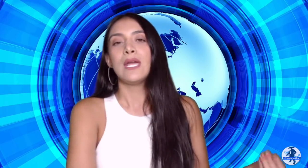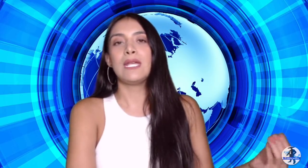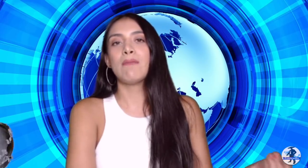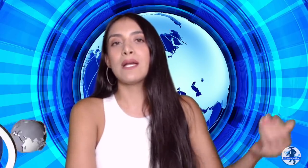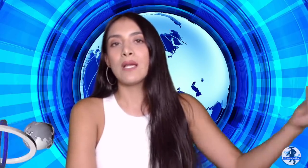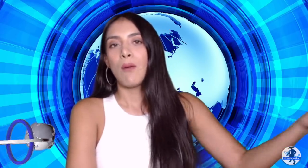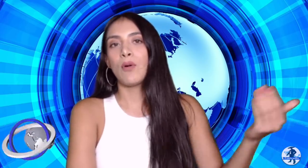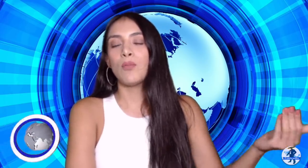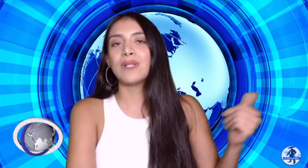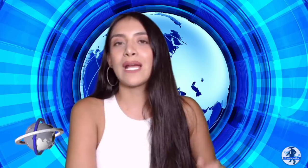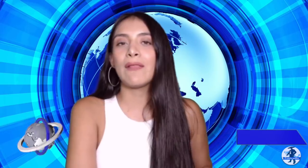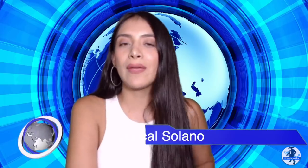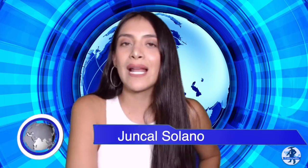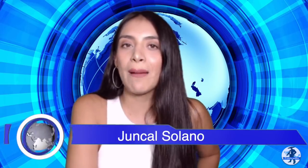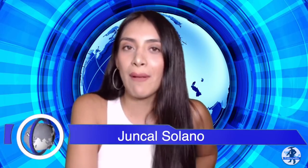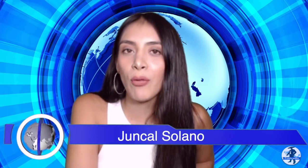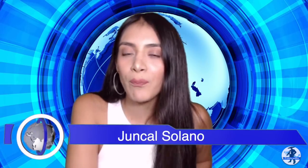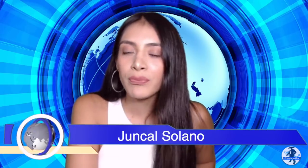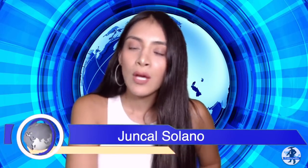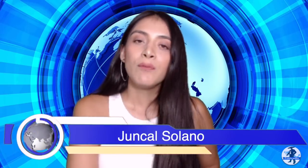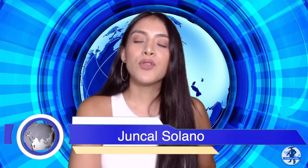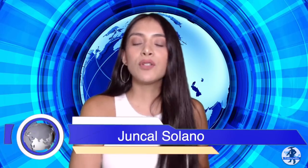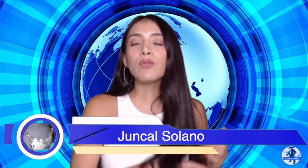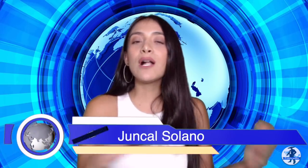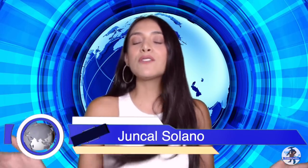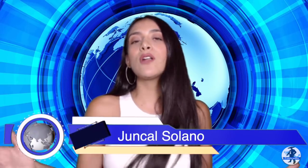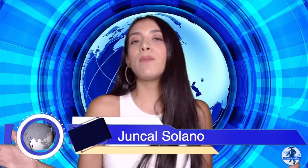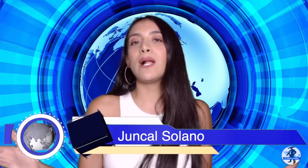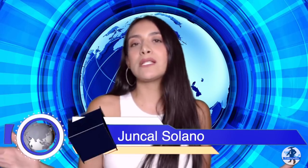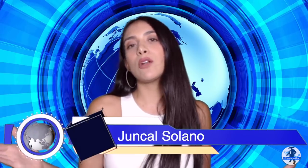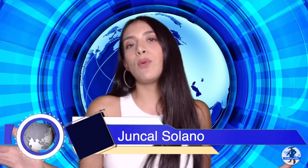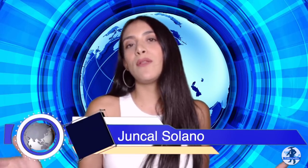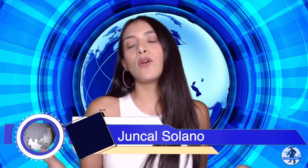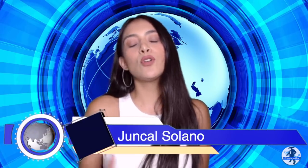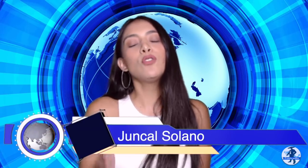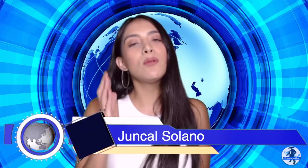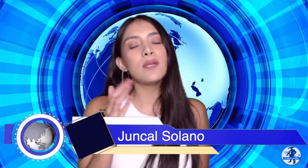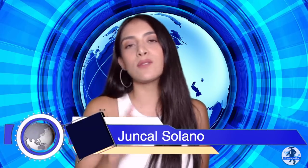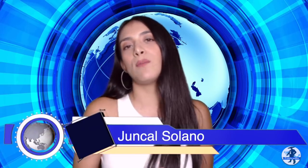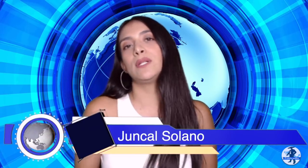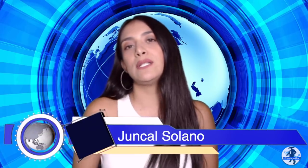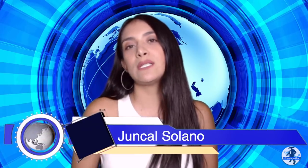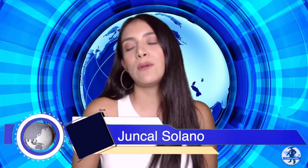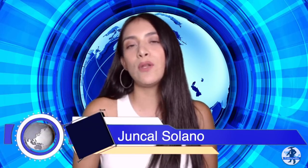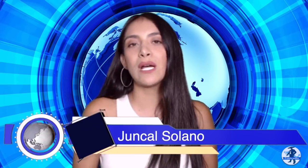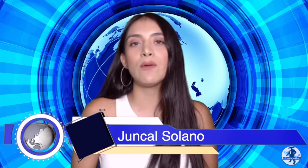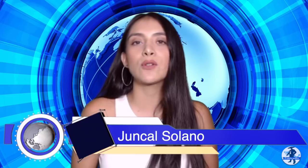hipócritas, y más, bueno, pues la gente que la mandó. Yo soy Juncabe Solano para El Charro Político. No te olvides